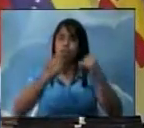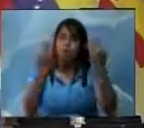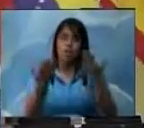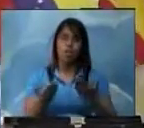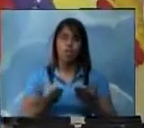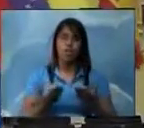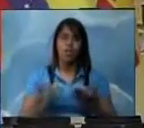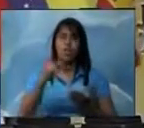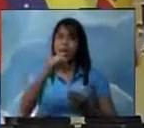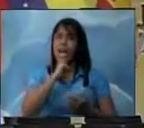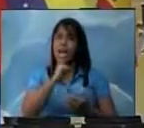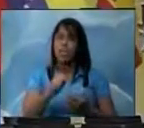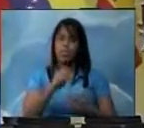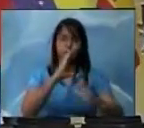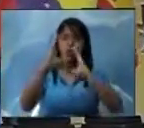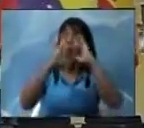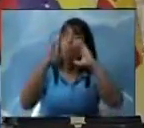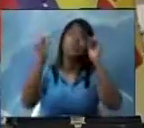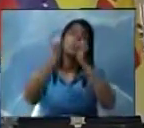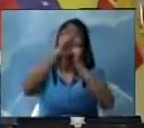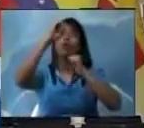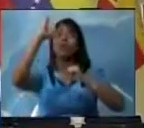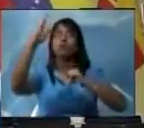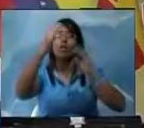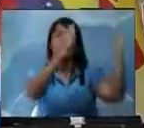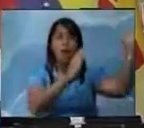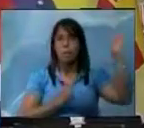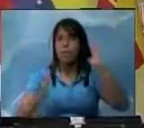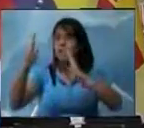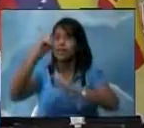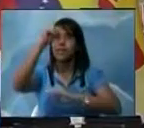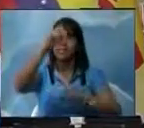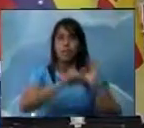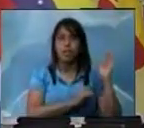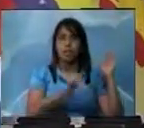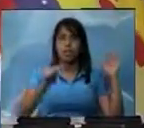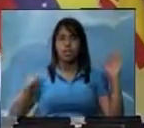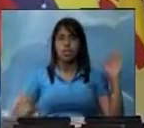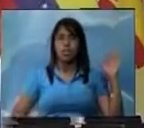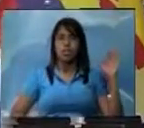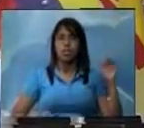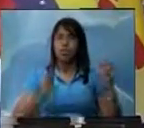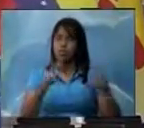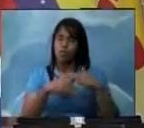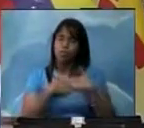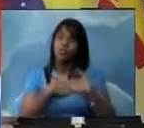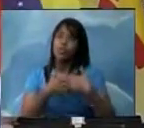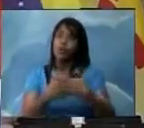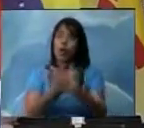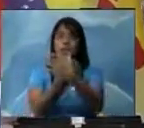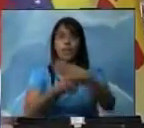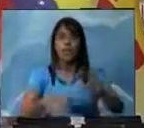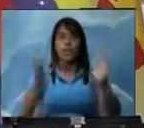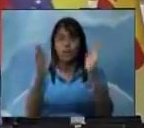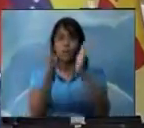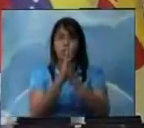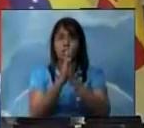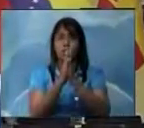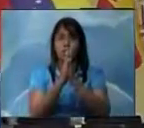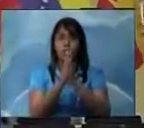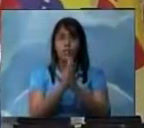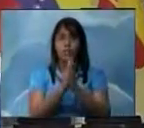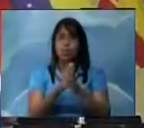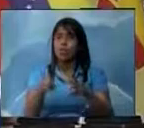dado. Esa comunión con Dios, la presencia del Señor, los dones del Espíritu Santo,